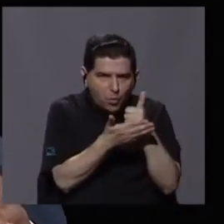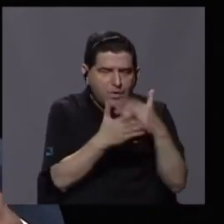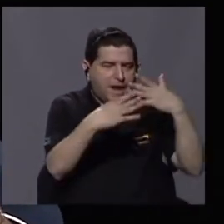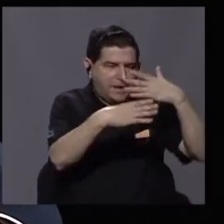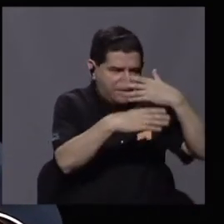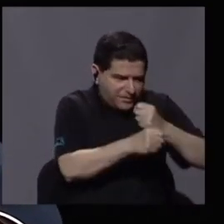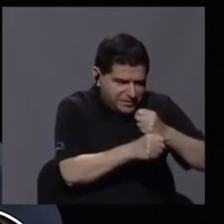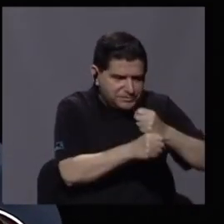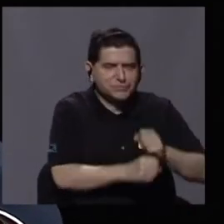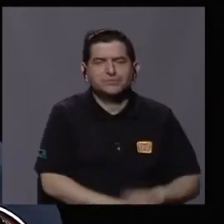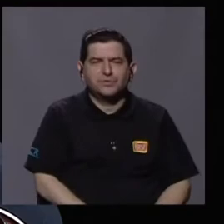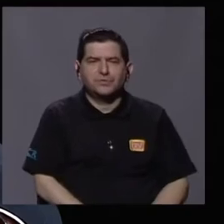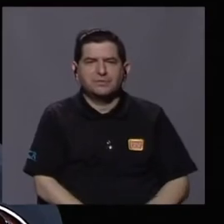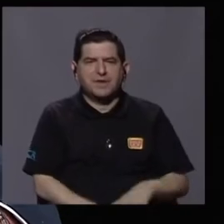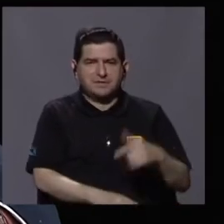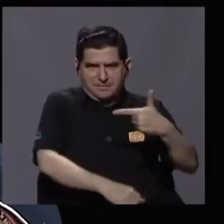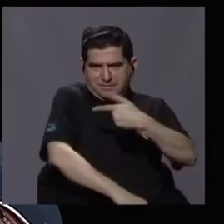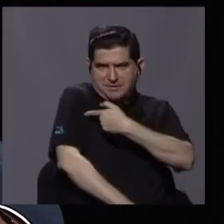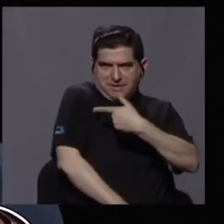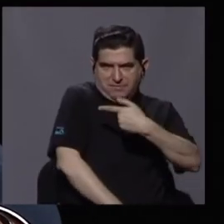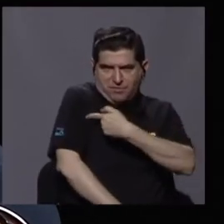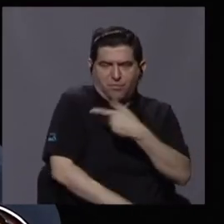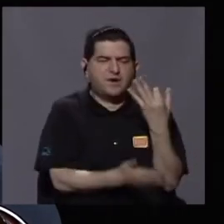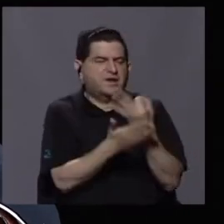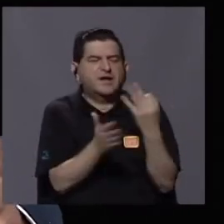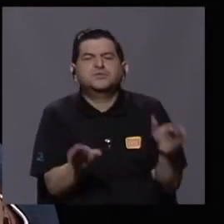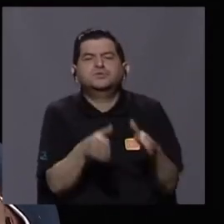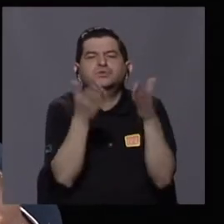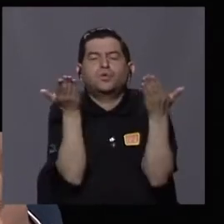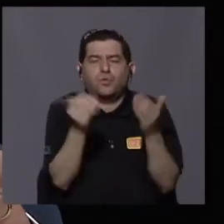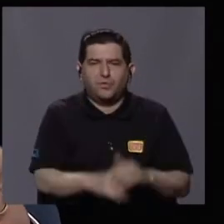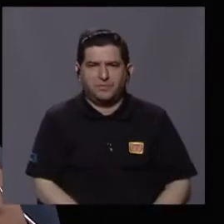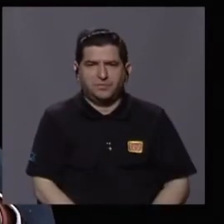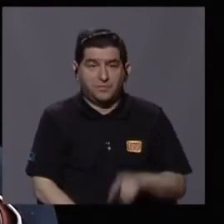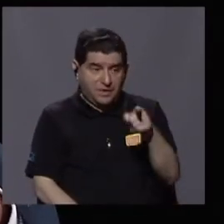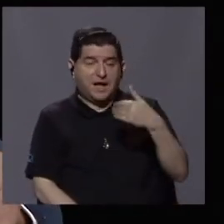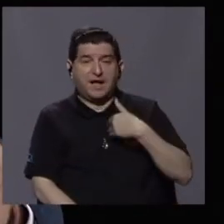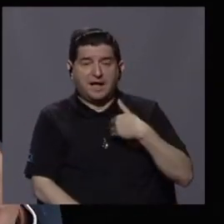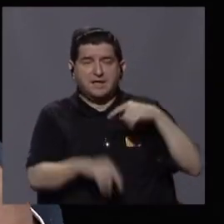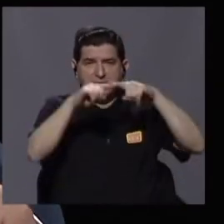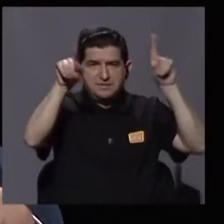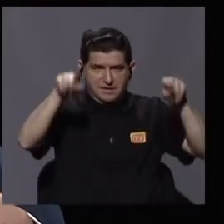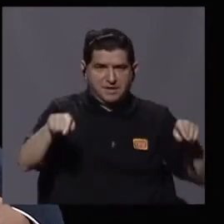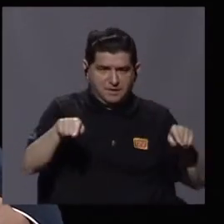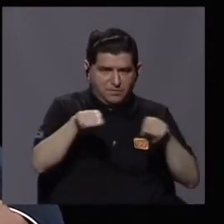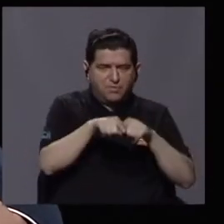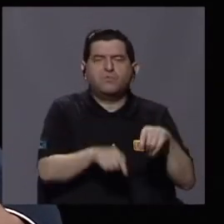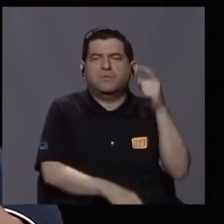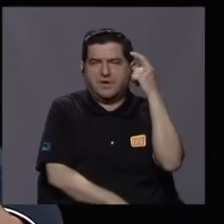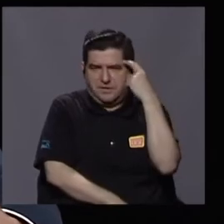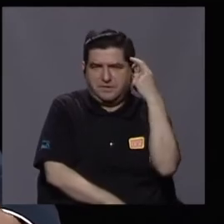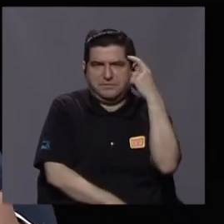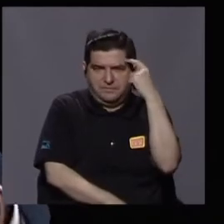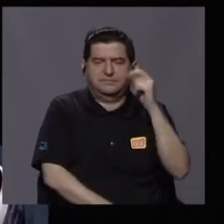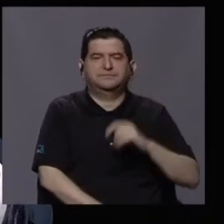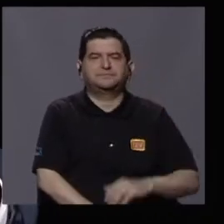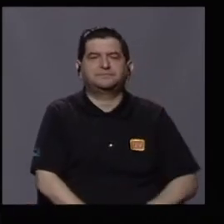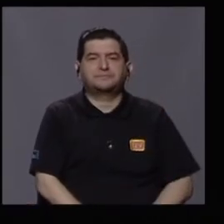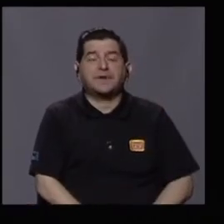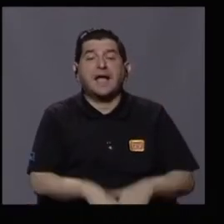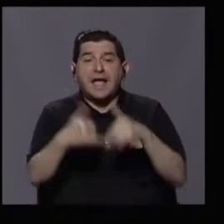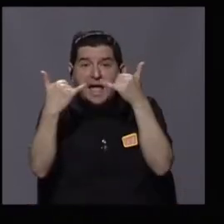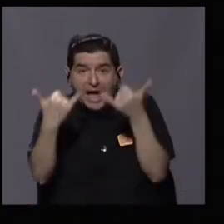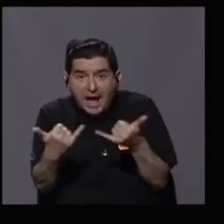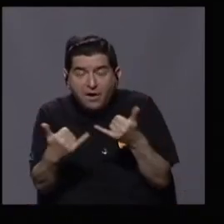un resumen exhaustivo sobre las vacunas como son financiadas ay ustedes van a tener un cuadro estupendo para reflexionar a profundidad sobre eso y ahora